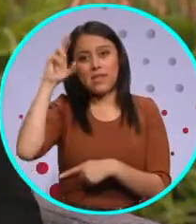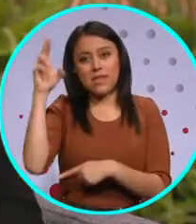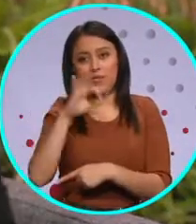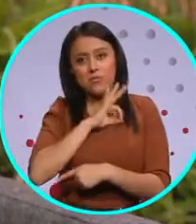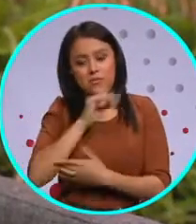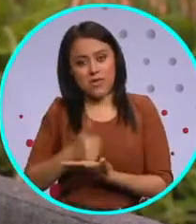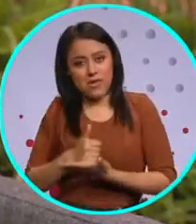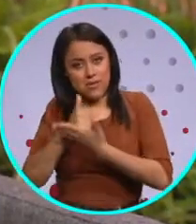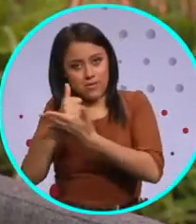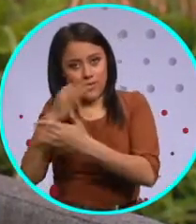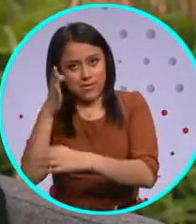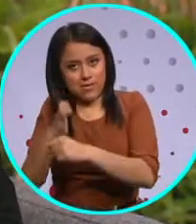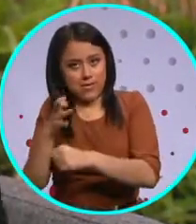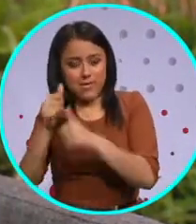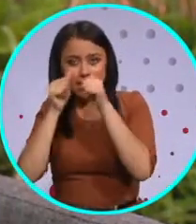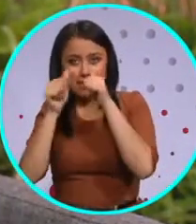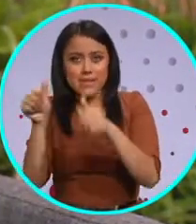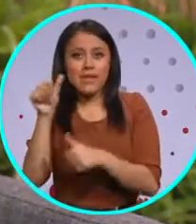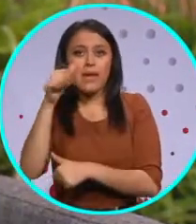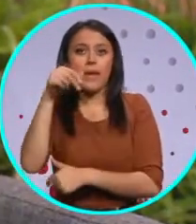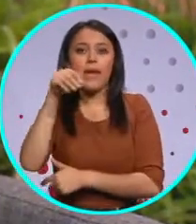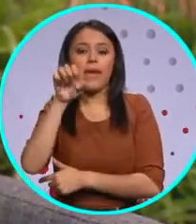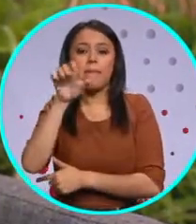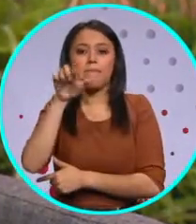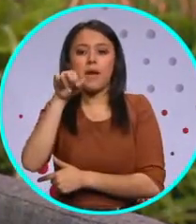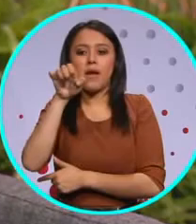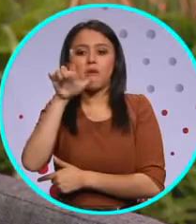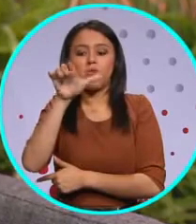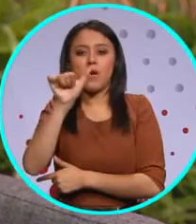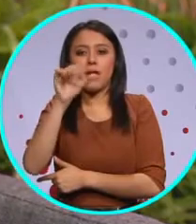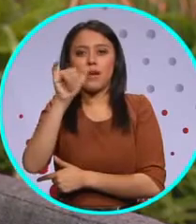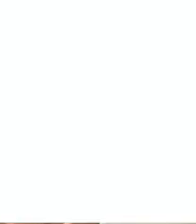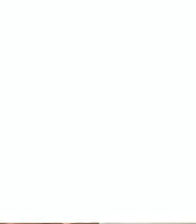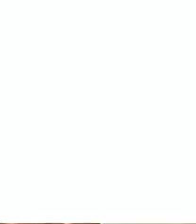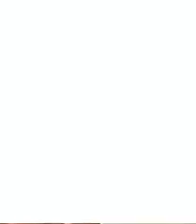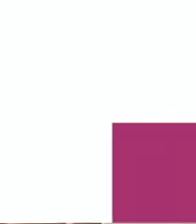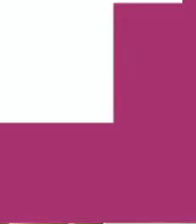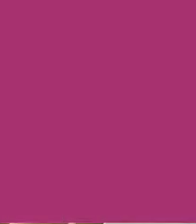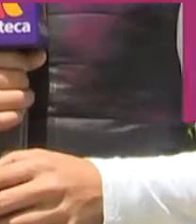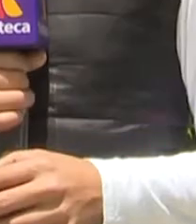la atención en esta ocasión de manuel castañeda muy buenos días como estas